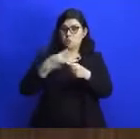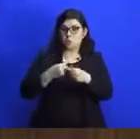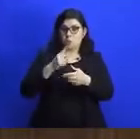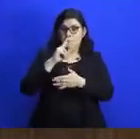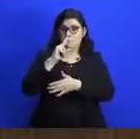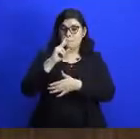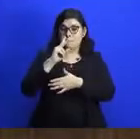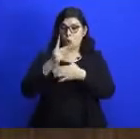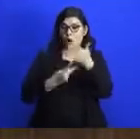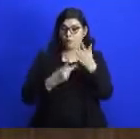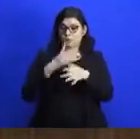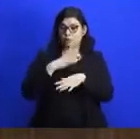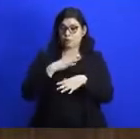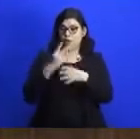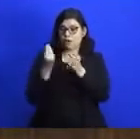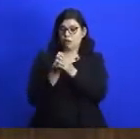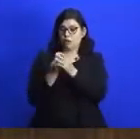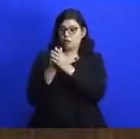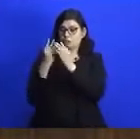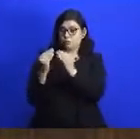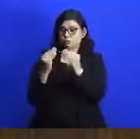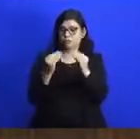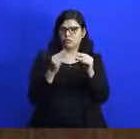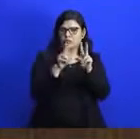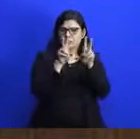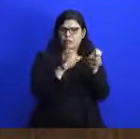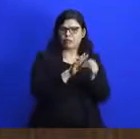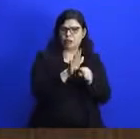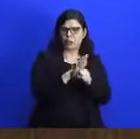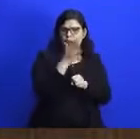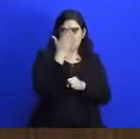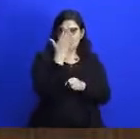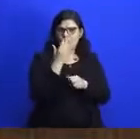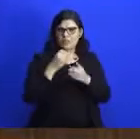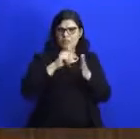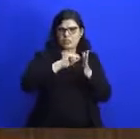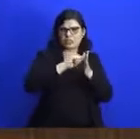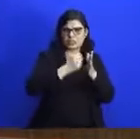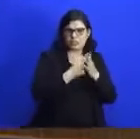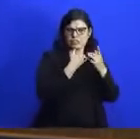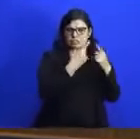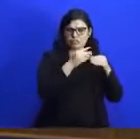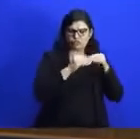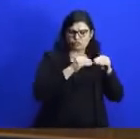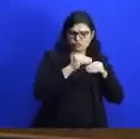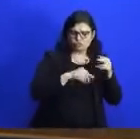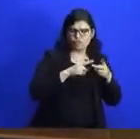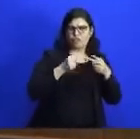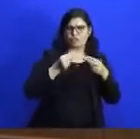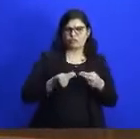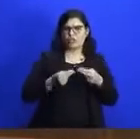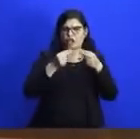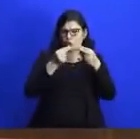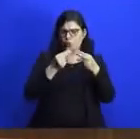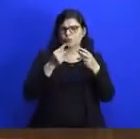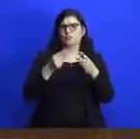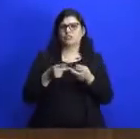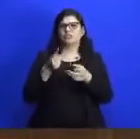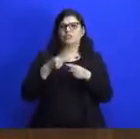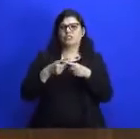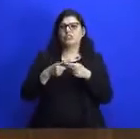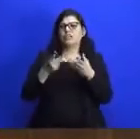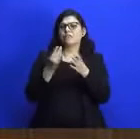reciben capacitaciones enfocadas en habilidades técnicas, comerciales y de negocios, impartidas por asociados y asociadas expertos de